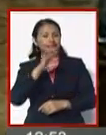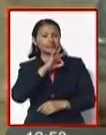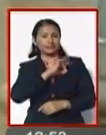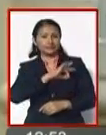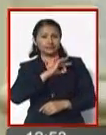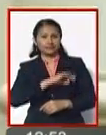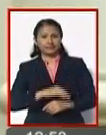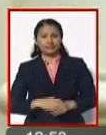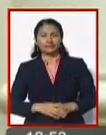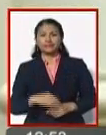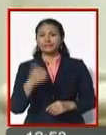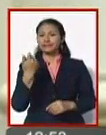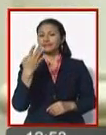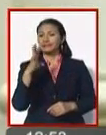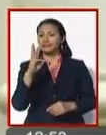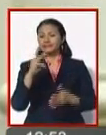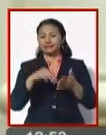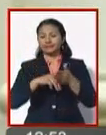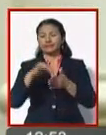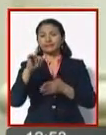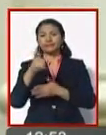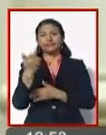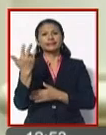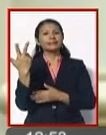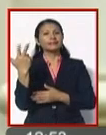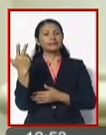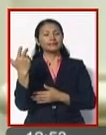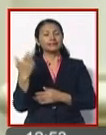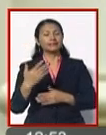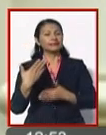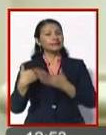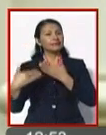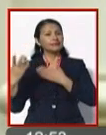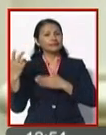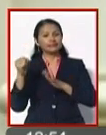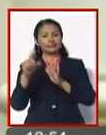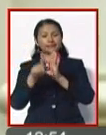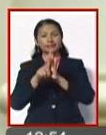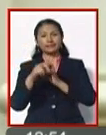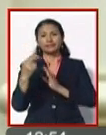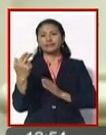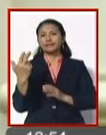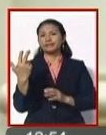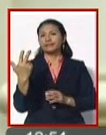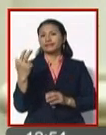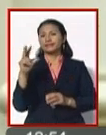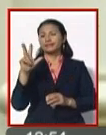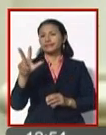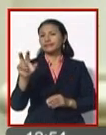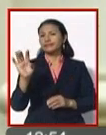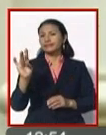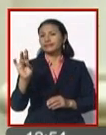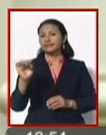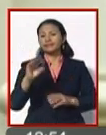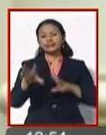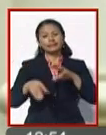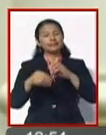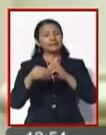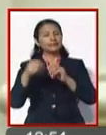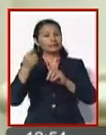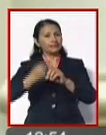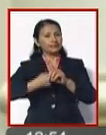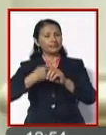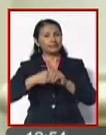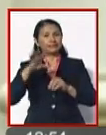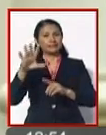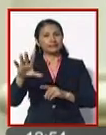beneficio. El 16 de mayo del año 2013, mediante ley 378, se incrementa el pago mensual